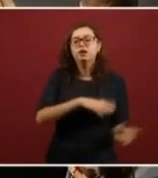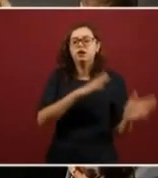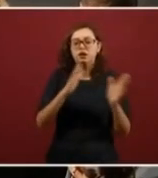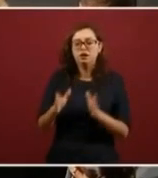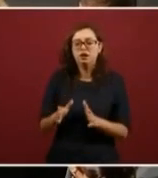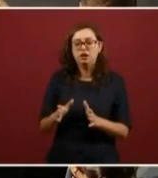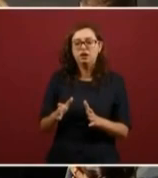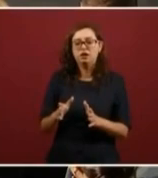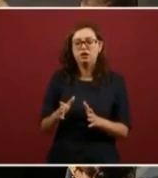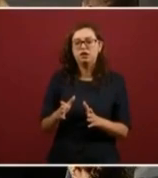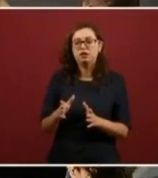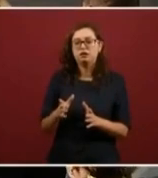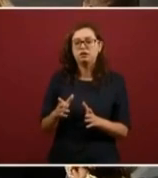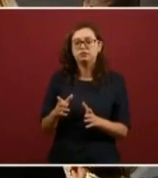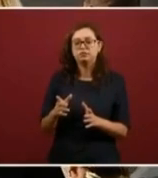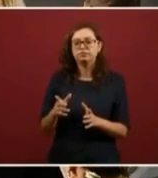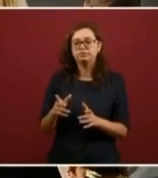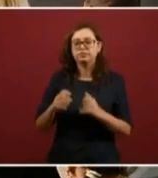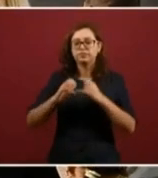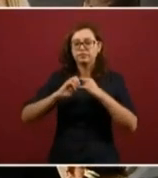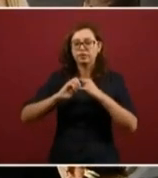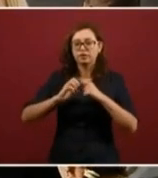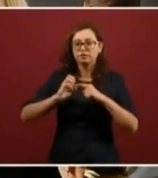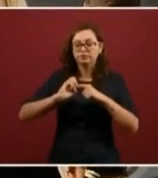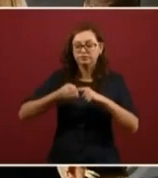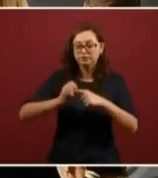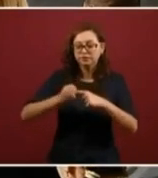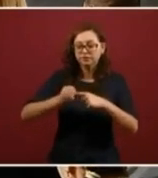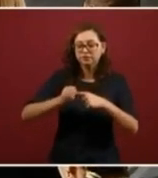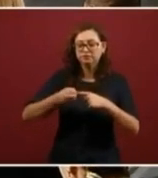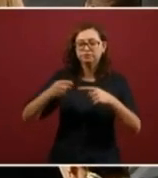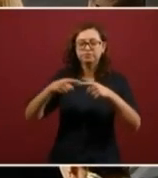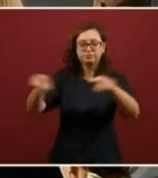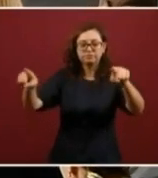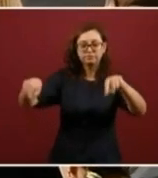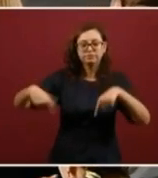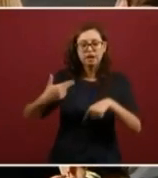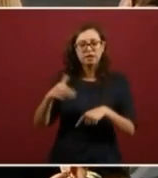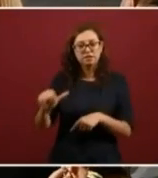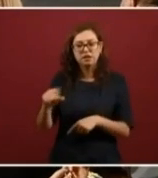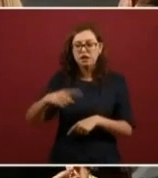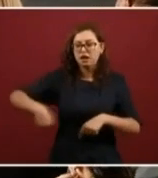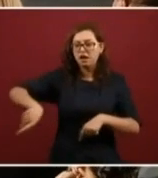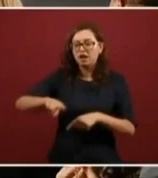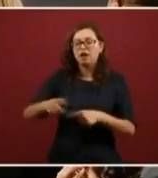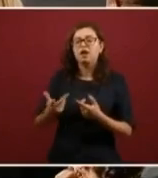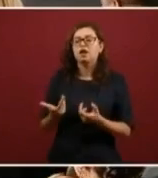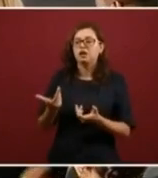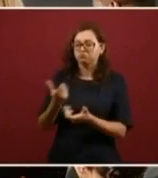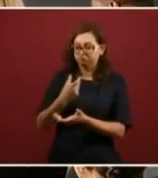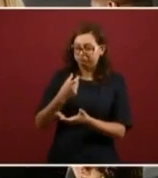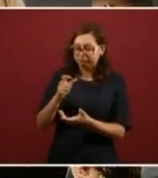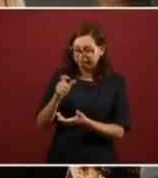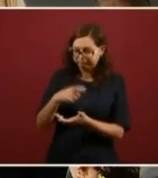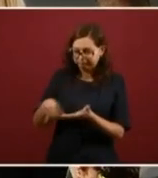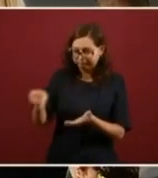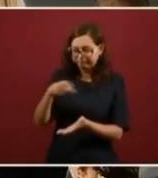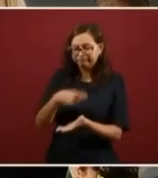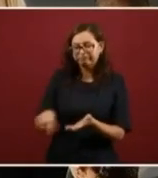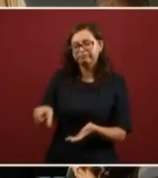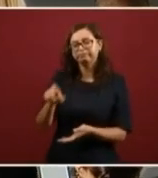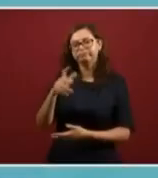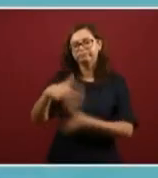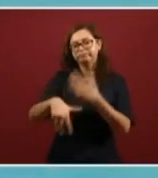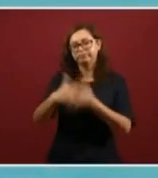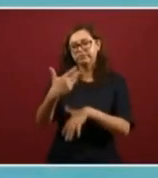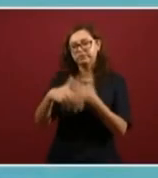los productores que tienen hasta 20 hectáreas y compramos hasta 15 toneladas.